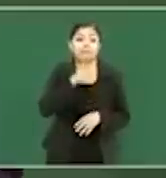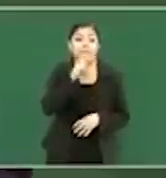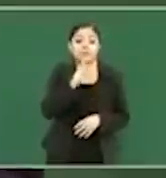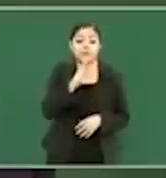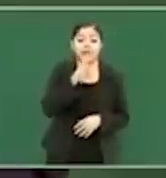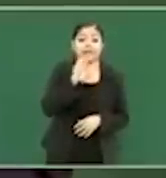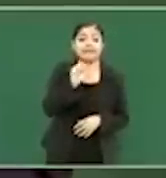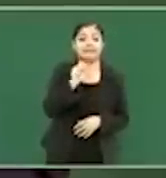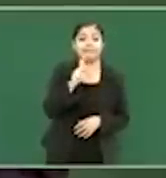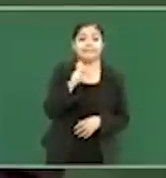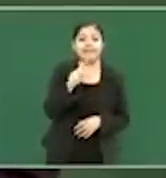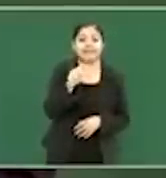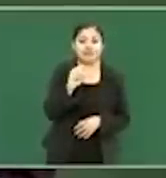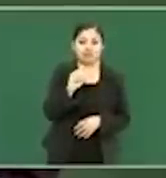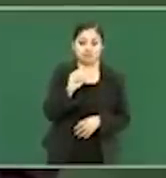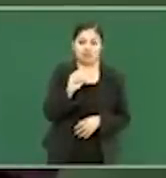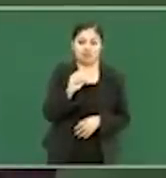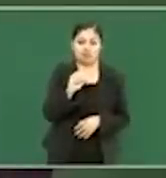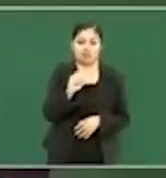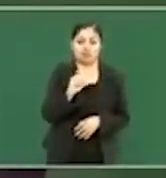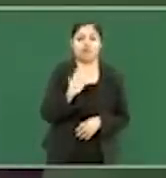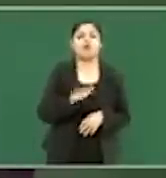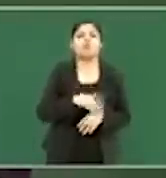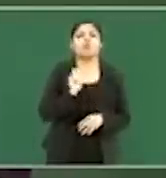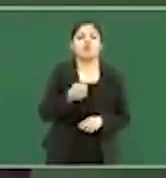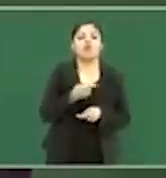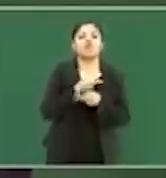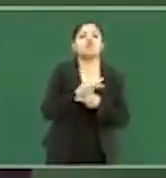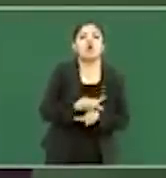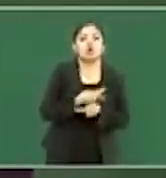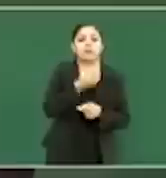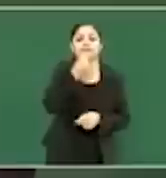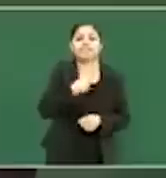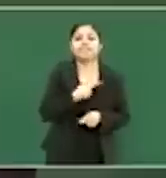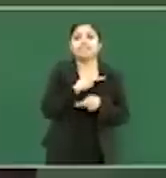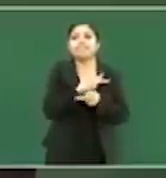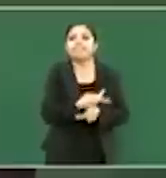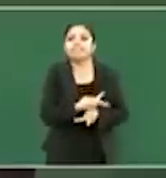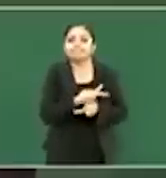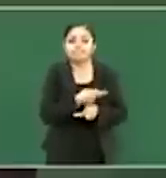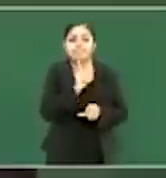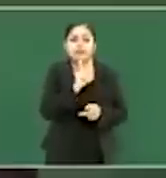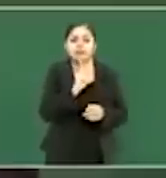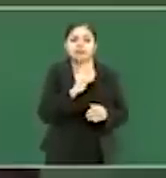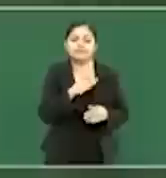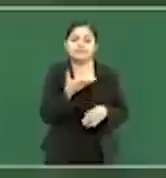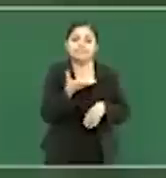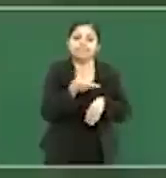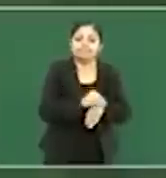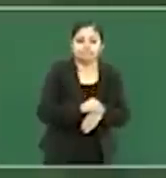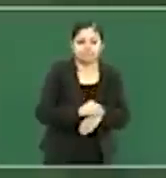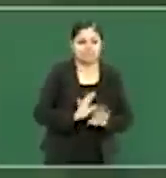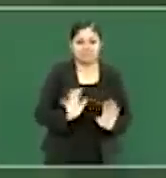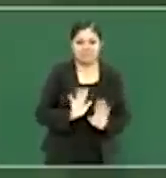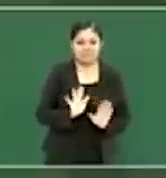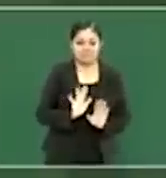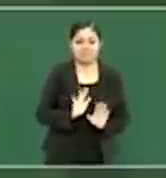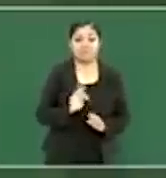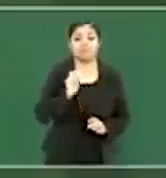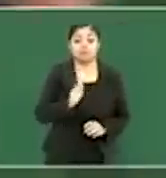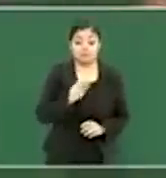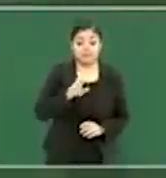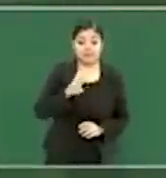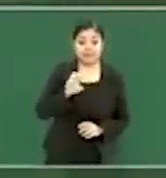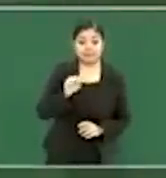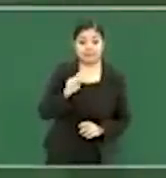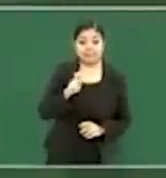cediéramos algo. y la palabra